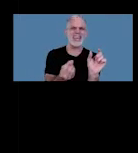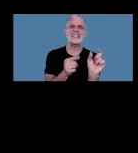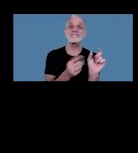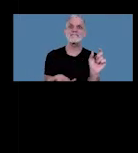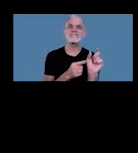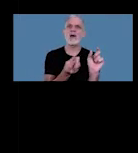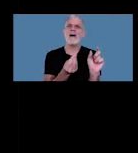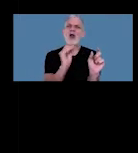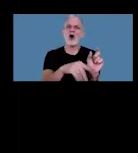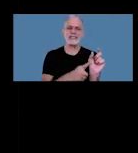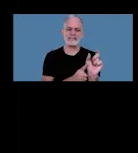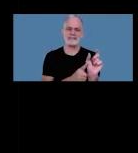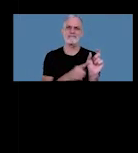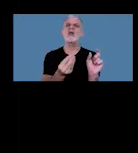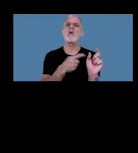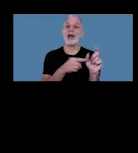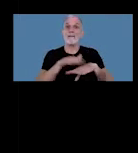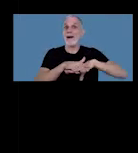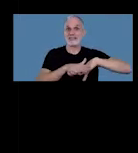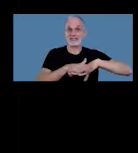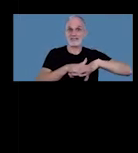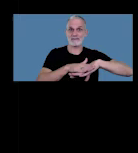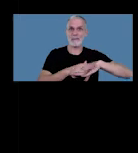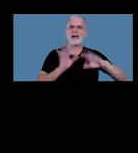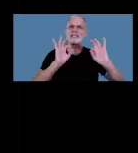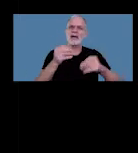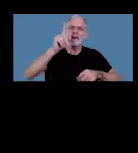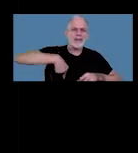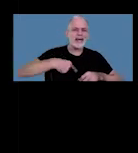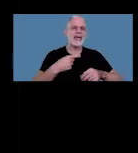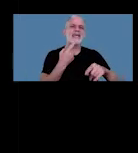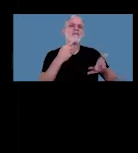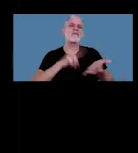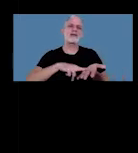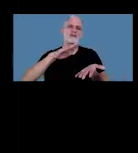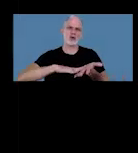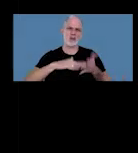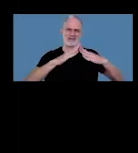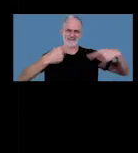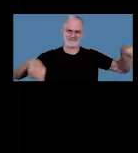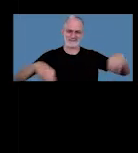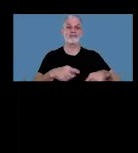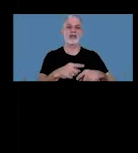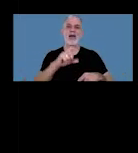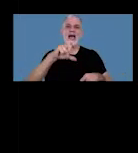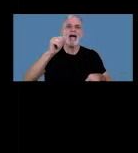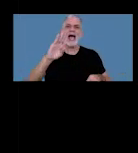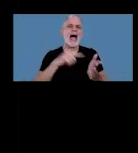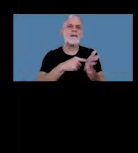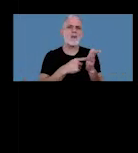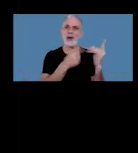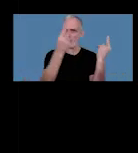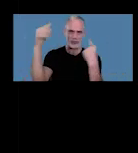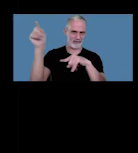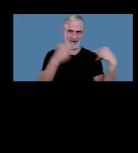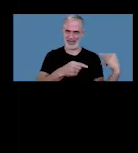Cava, evaluación fiscal es la base para determinar el impuesto inmobiliario. En Cava se usa una base distinta al resto del